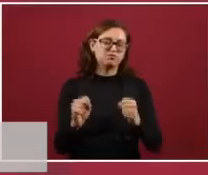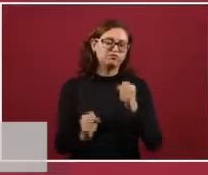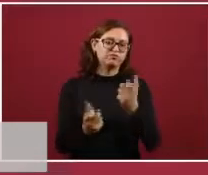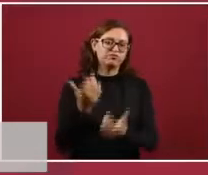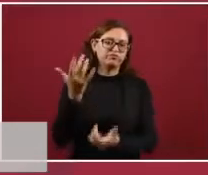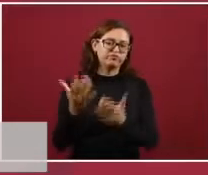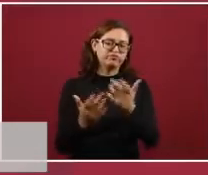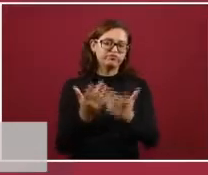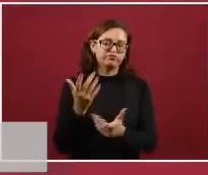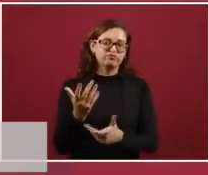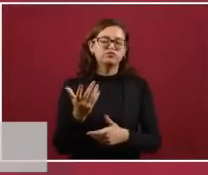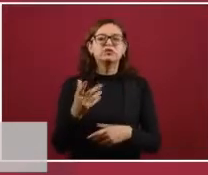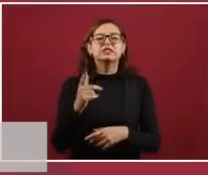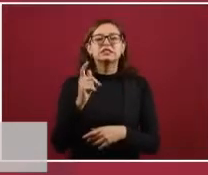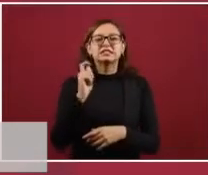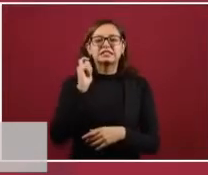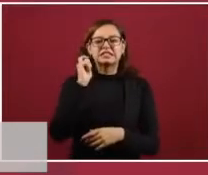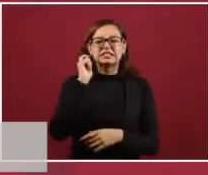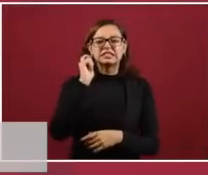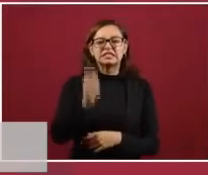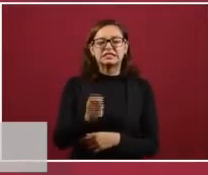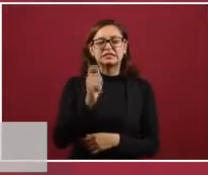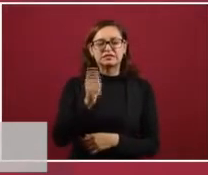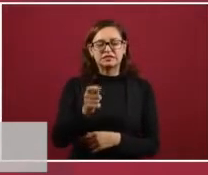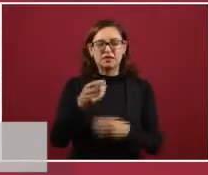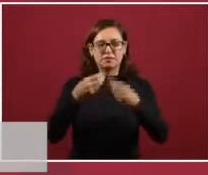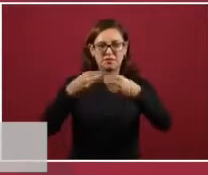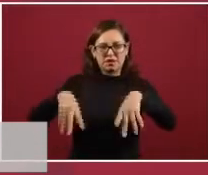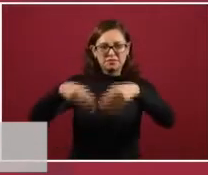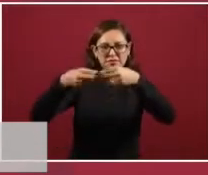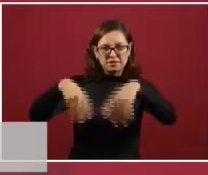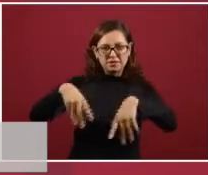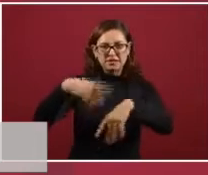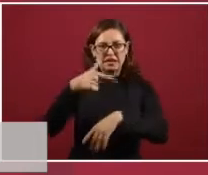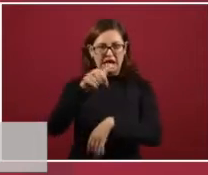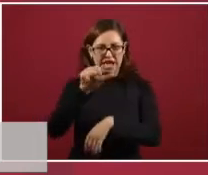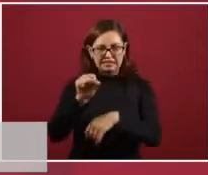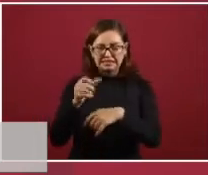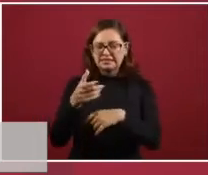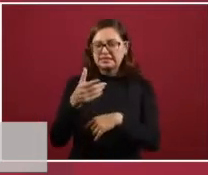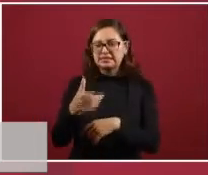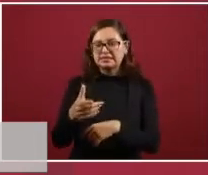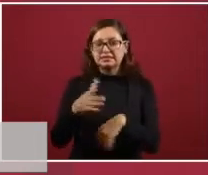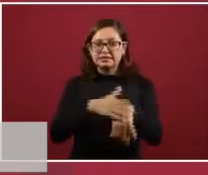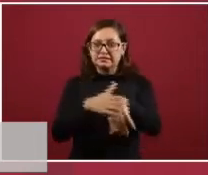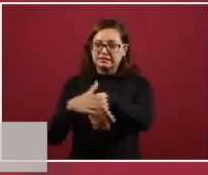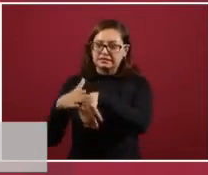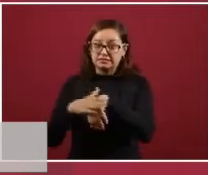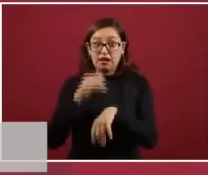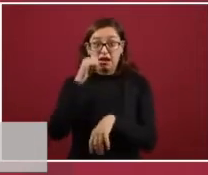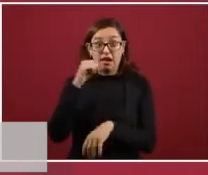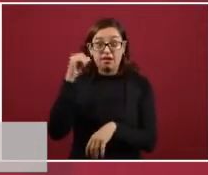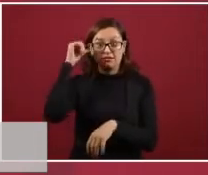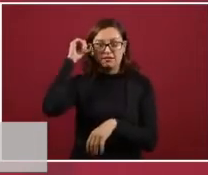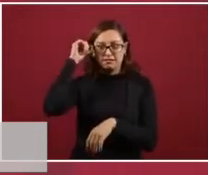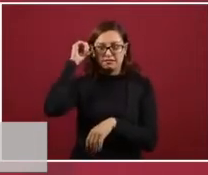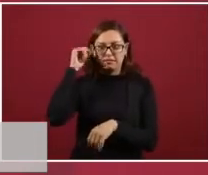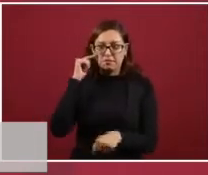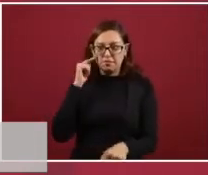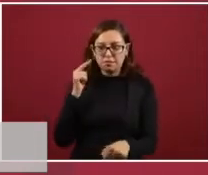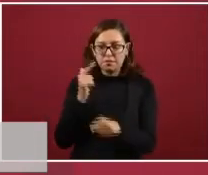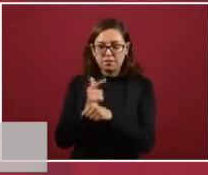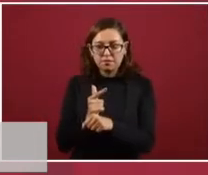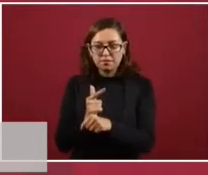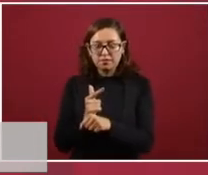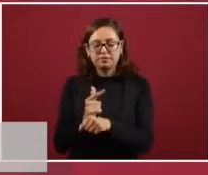presidente informa sobre una fuga de gas y hace un llamado a quienes promueven las tomas clandestinas para el robo de gas para que detengan estas acciones, ya